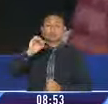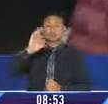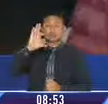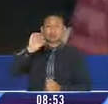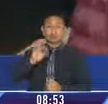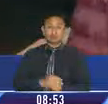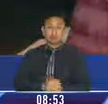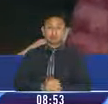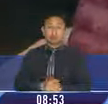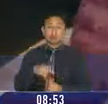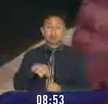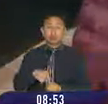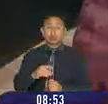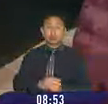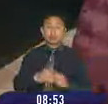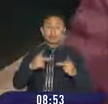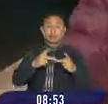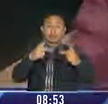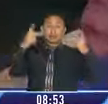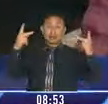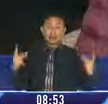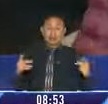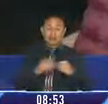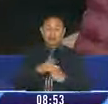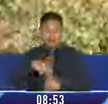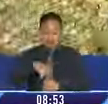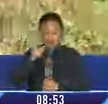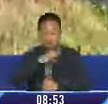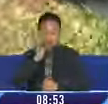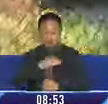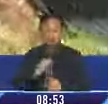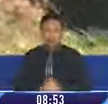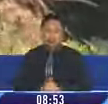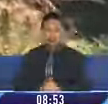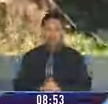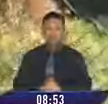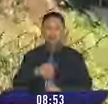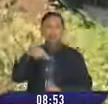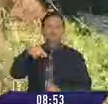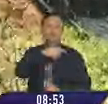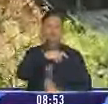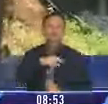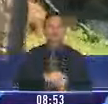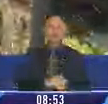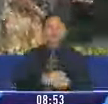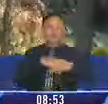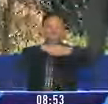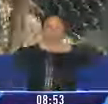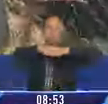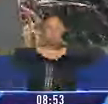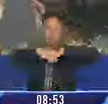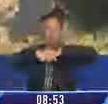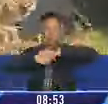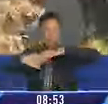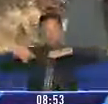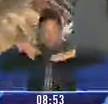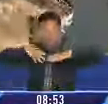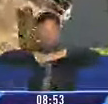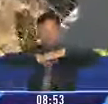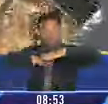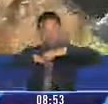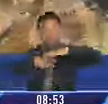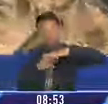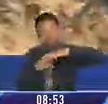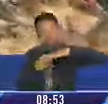que atravesar un puente de una quebrada hedionda, estrecha. Los moradores presumen que la erosión del suelo sería por la quebrada que pasa por